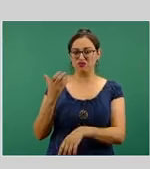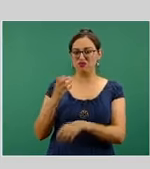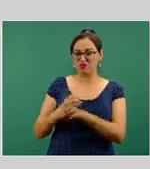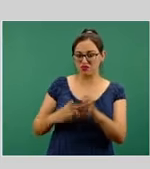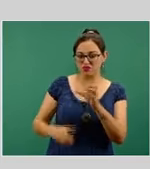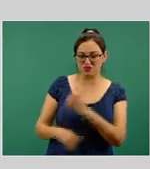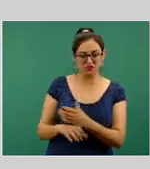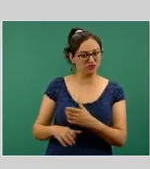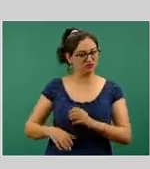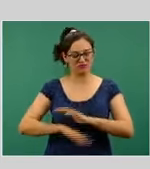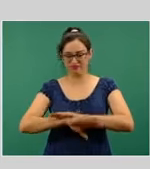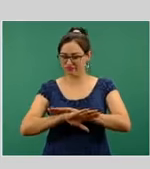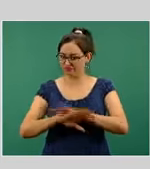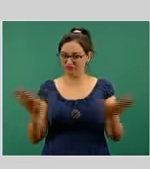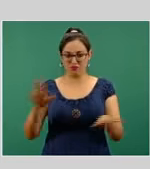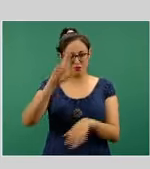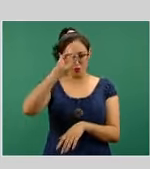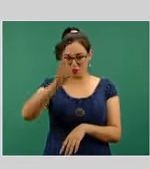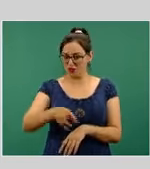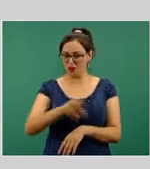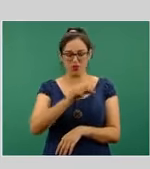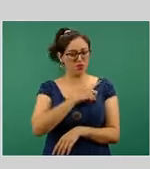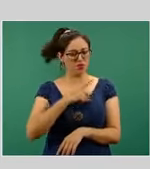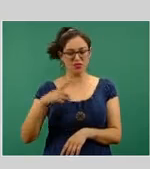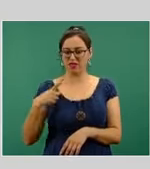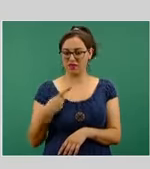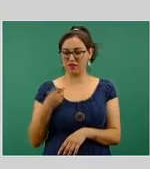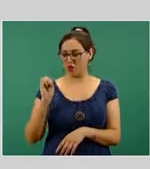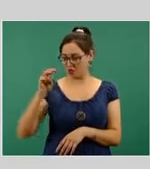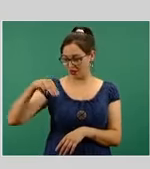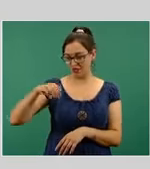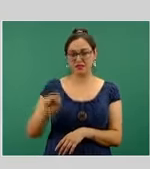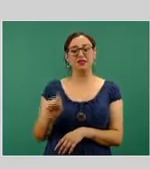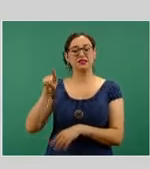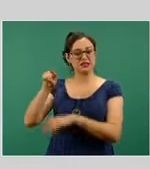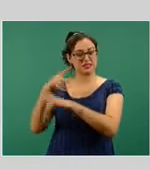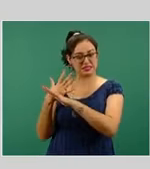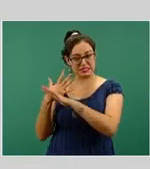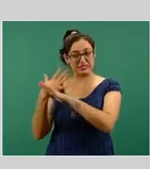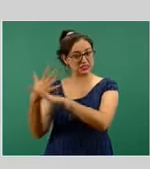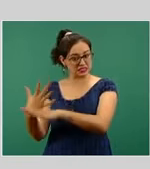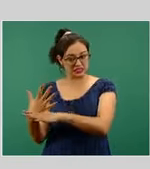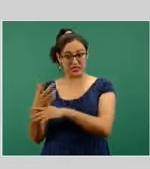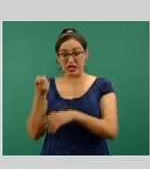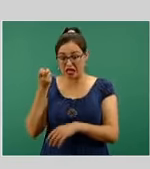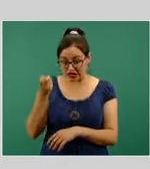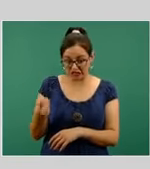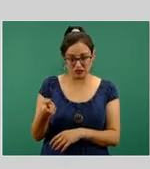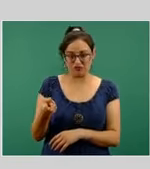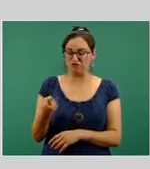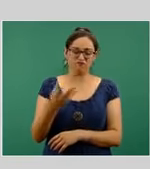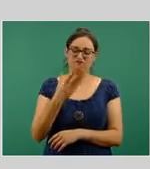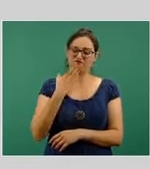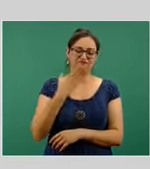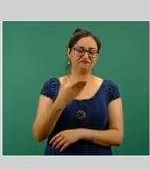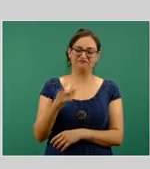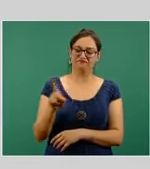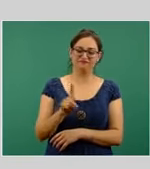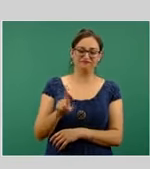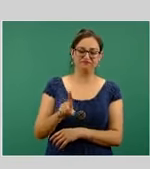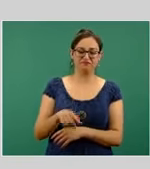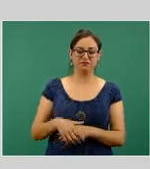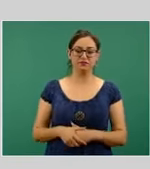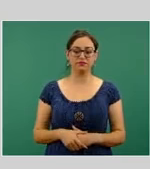está prohibido en muchas partes del mundo y que la OMS ha dicho que es una práctica pues no deseable. La siguiente, por